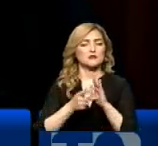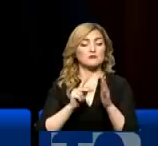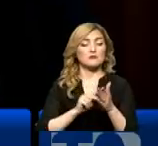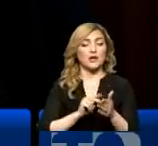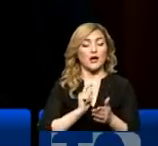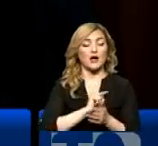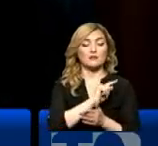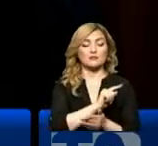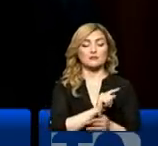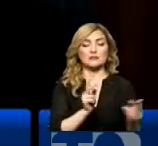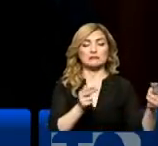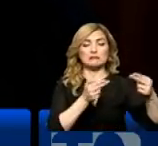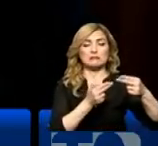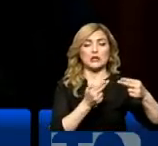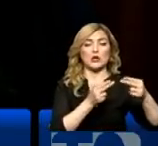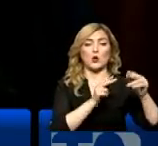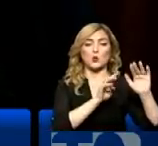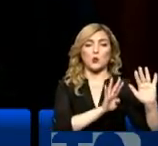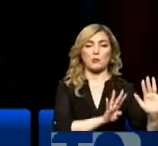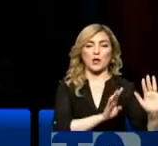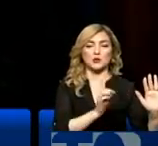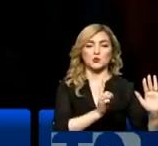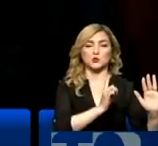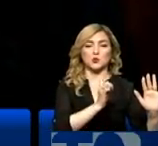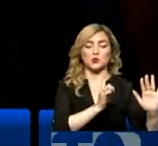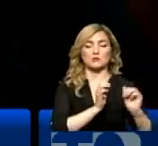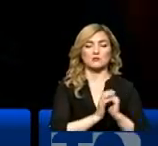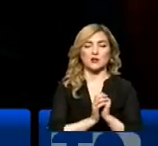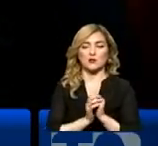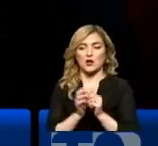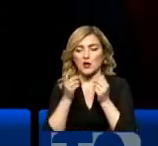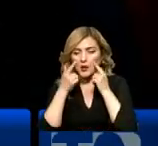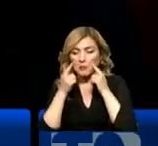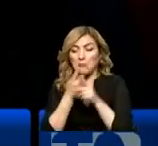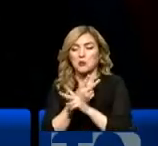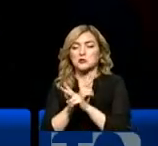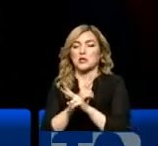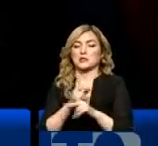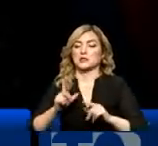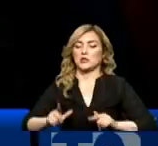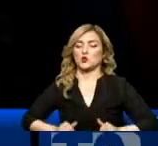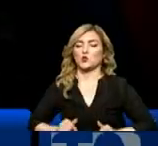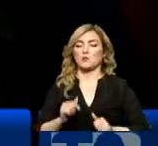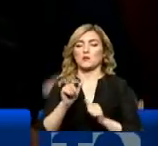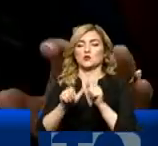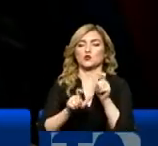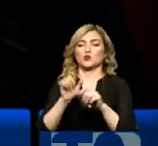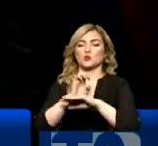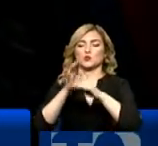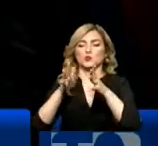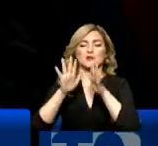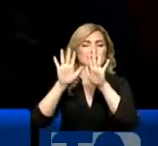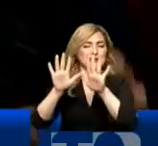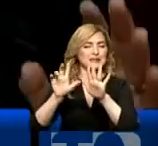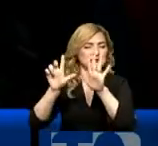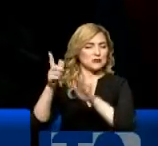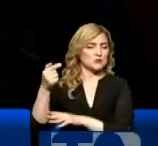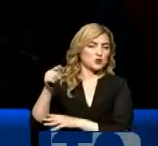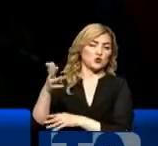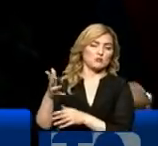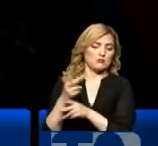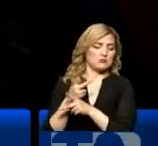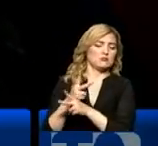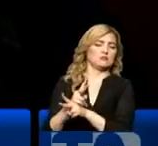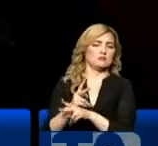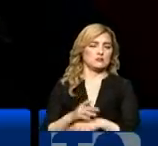que garantizar y velar por la salud de los 17 millones de ecuatorianos y es importante este aislamiento y sobre